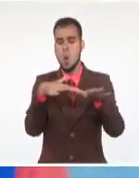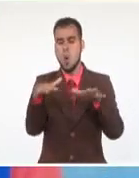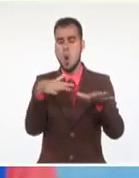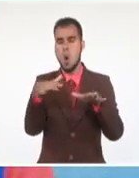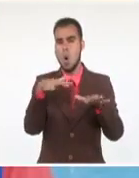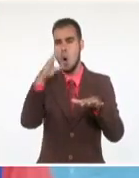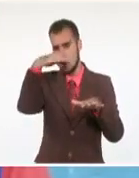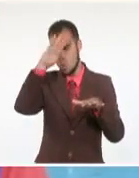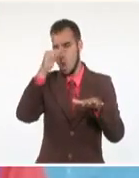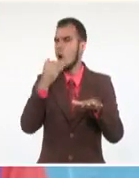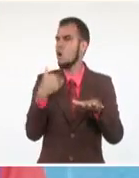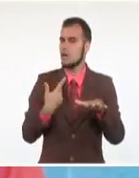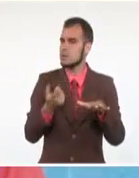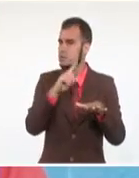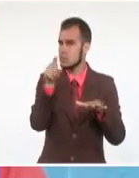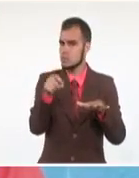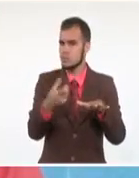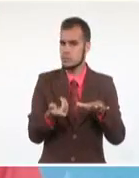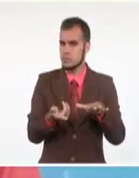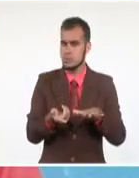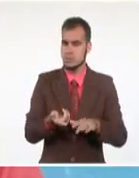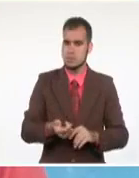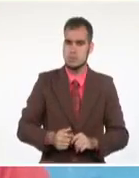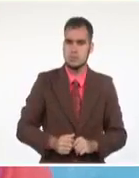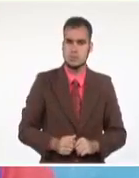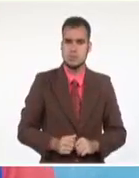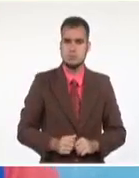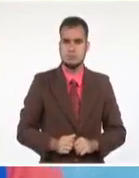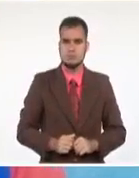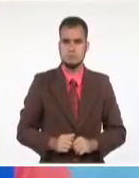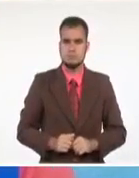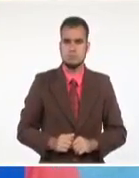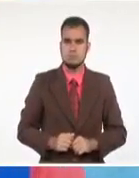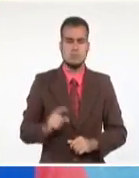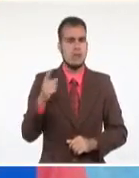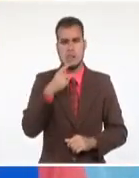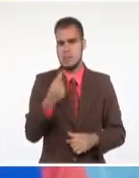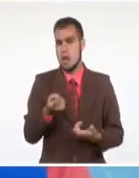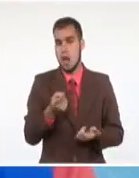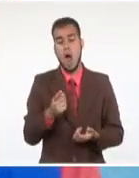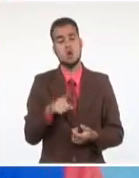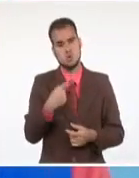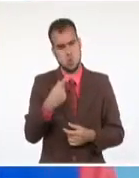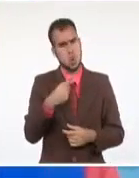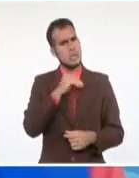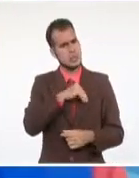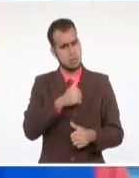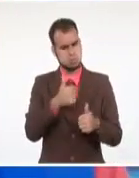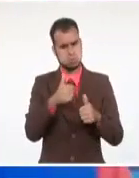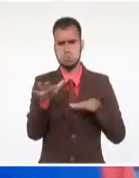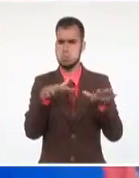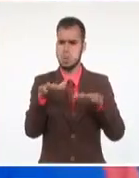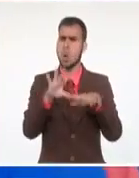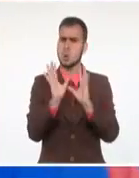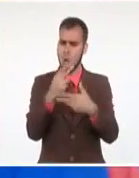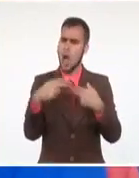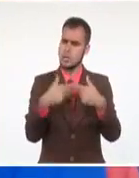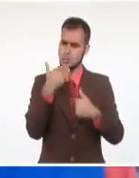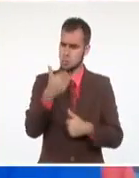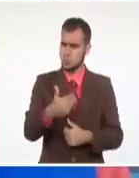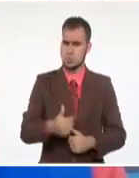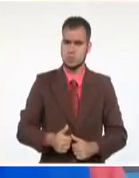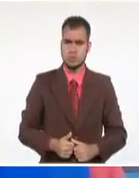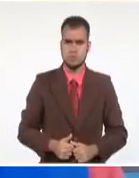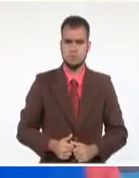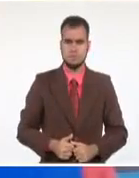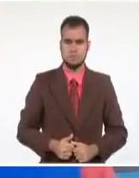mira, comentarte que estamos muy, muy complacidos con la preparación que hemos realizado. Este es